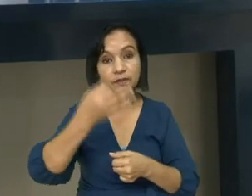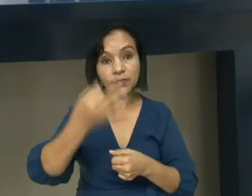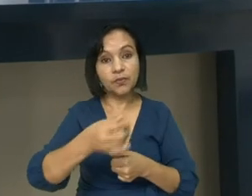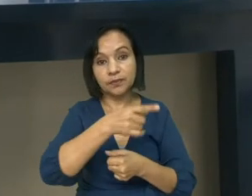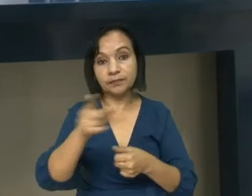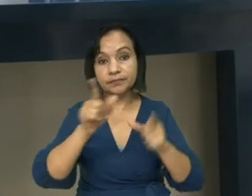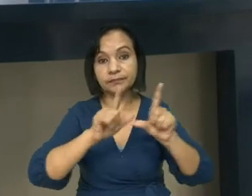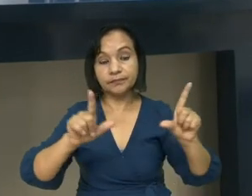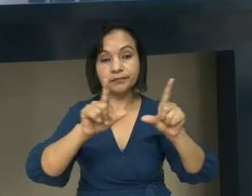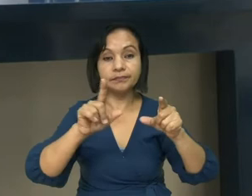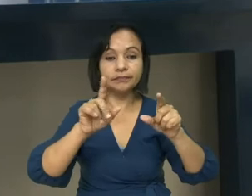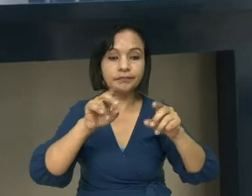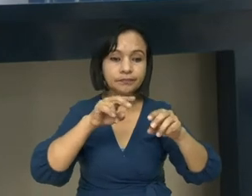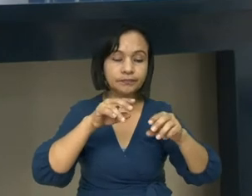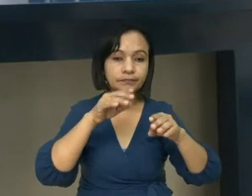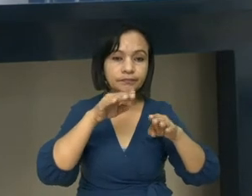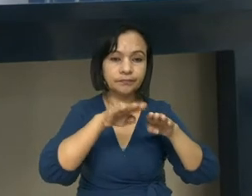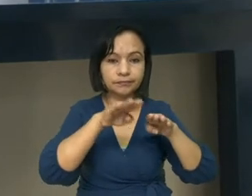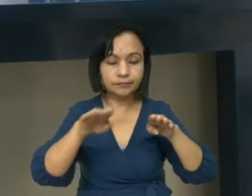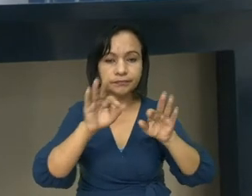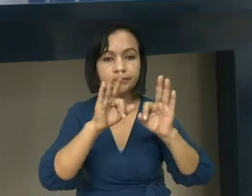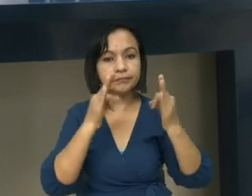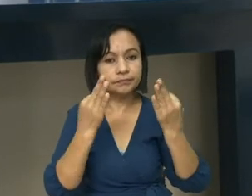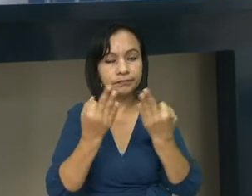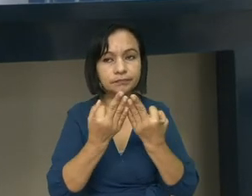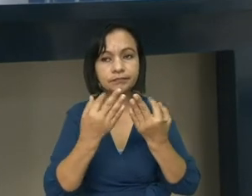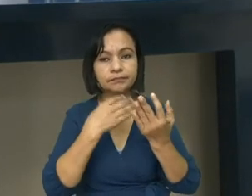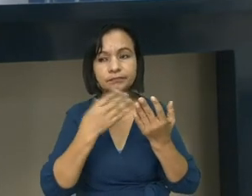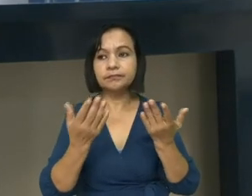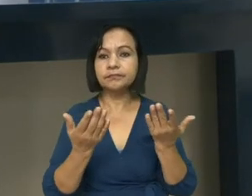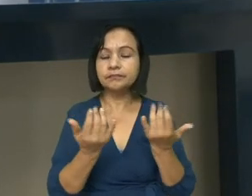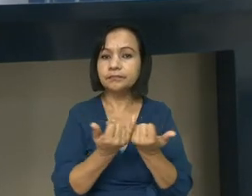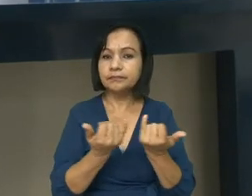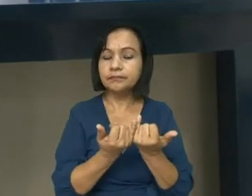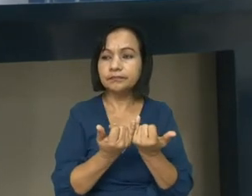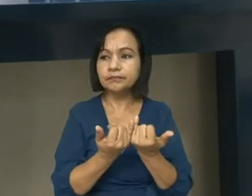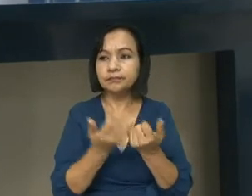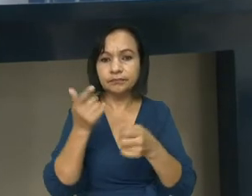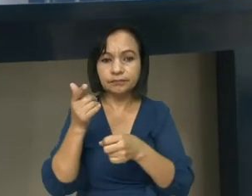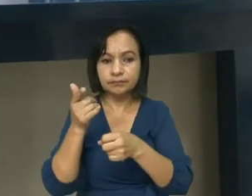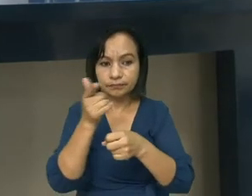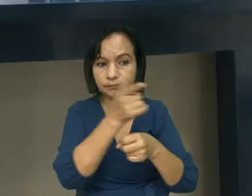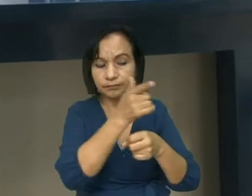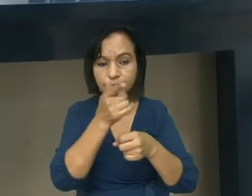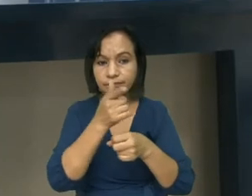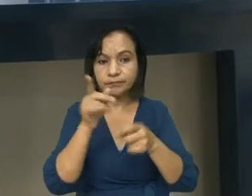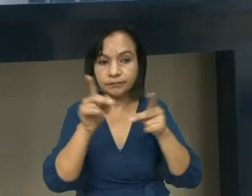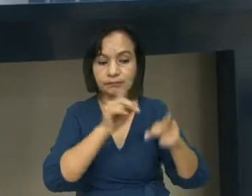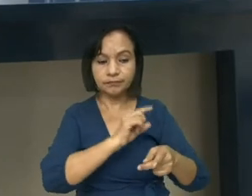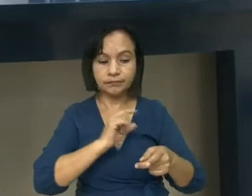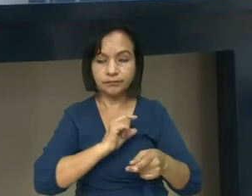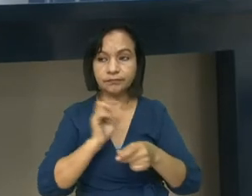el parqueo a las familias, a los que llegan con sus carritos, con sus medios de transporte. Aparte de que hay cámaras, hay la seguridad interna, que son